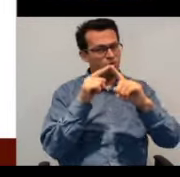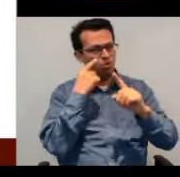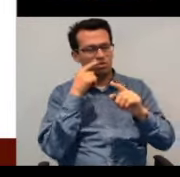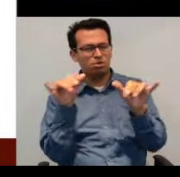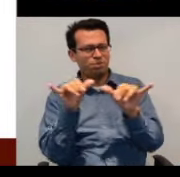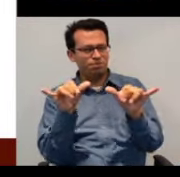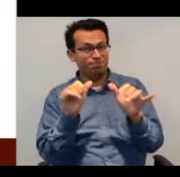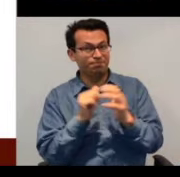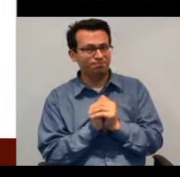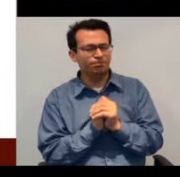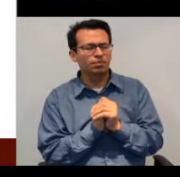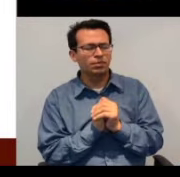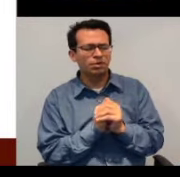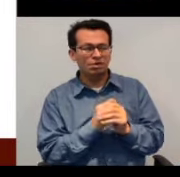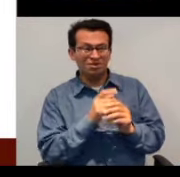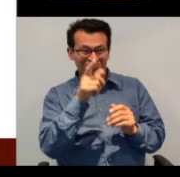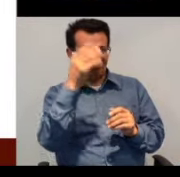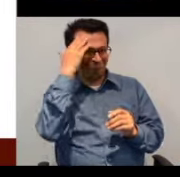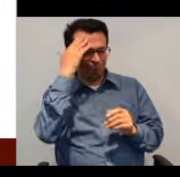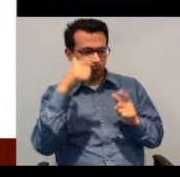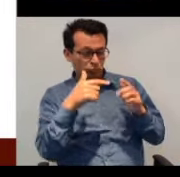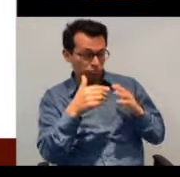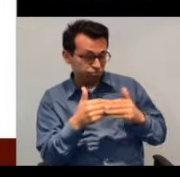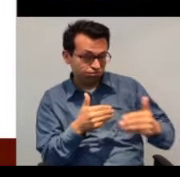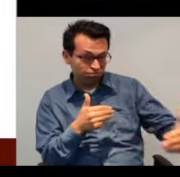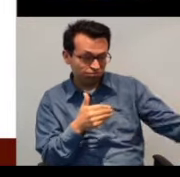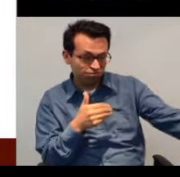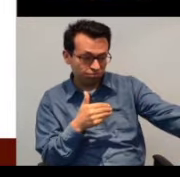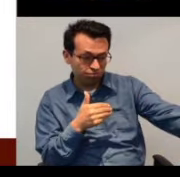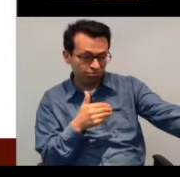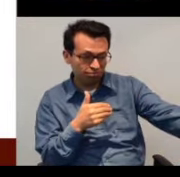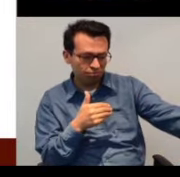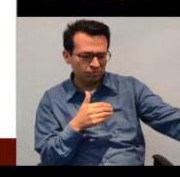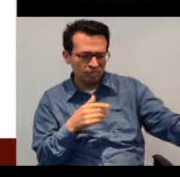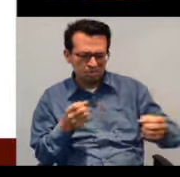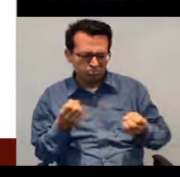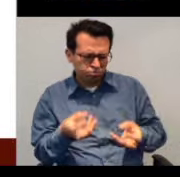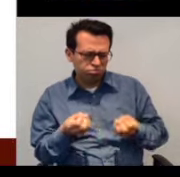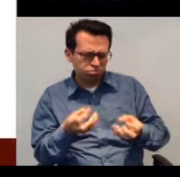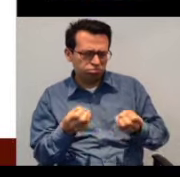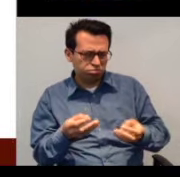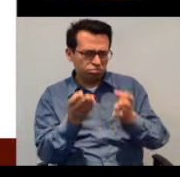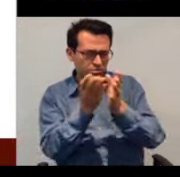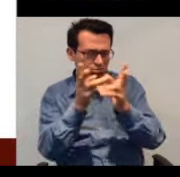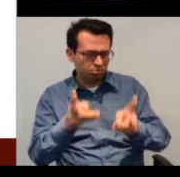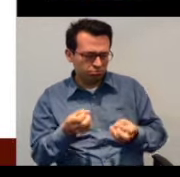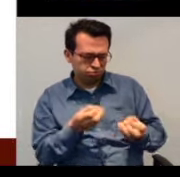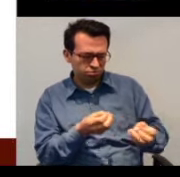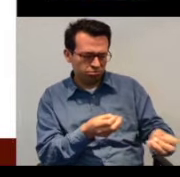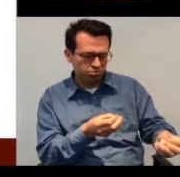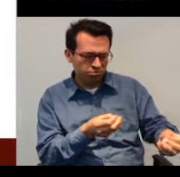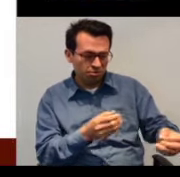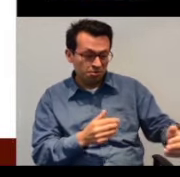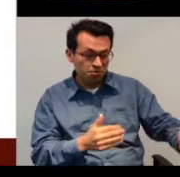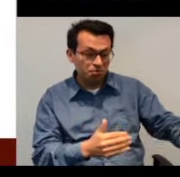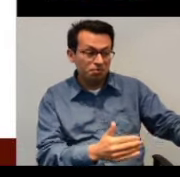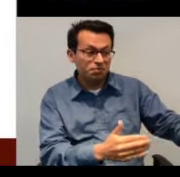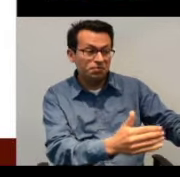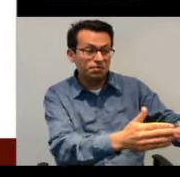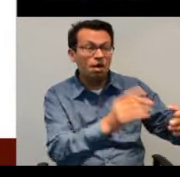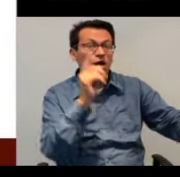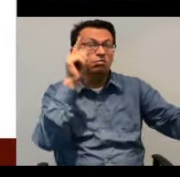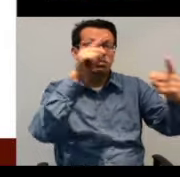igualdad sustantiva, donde ya no sea necesario priorizar una atención específica para